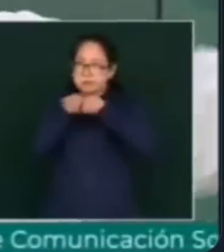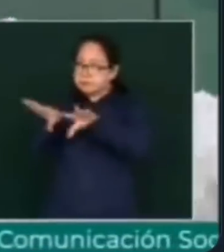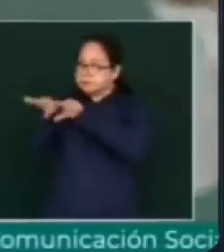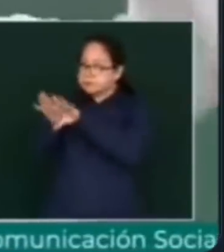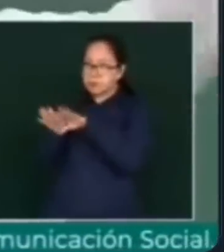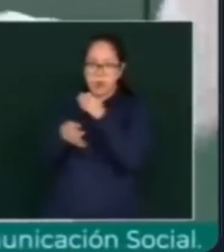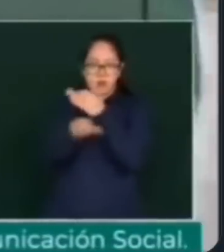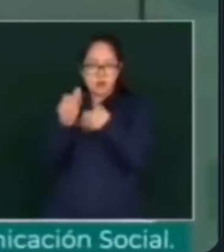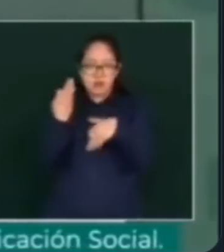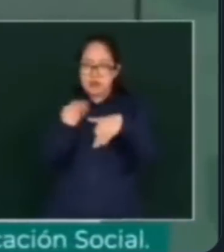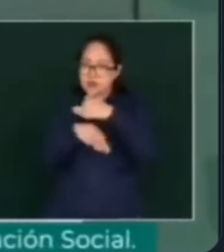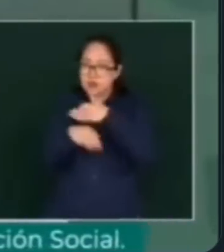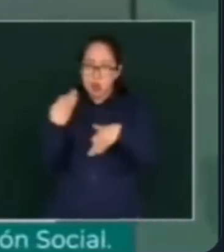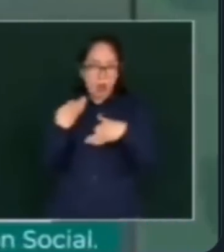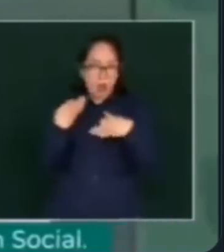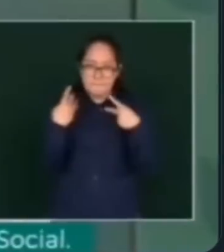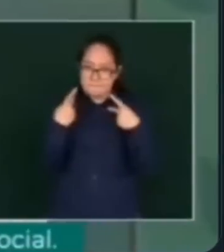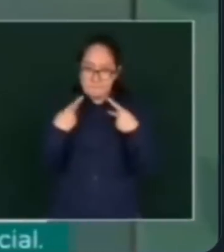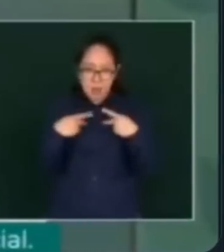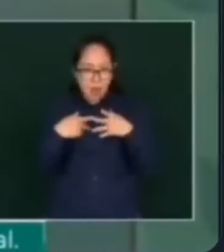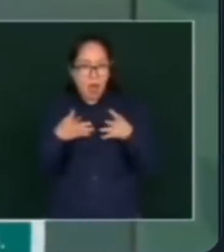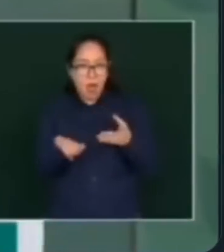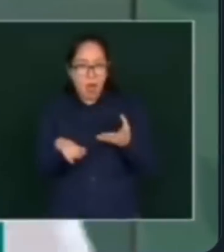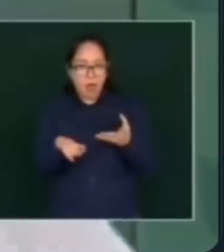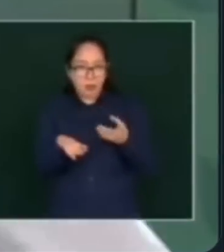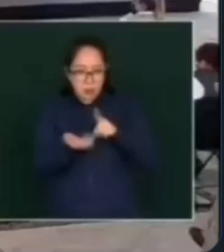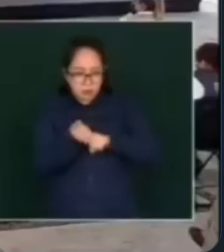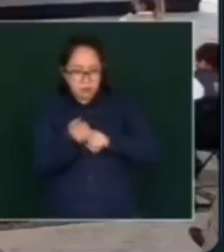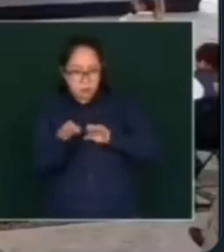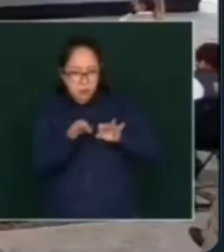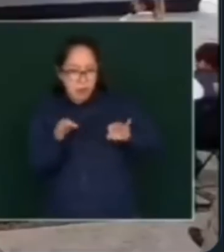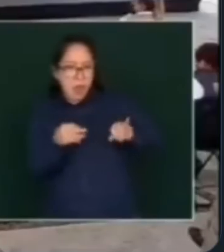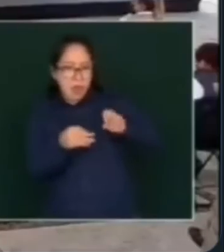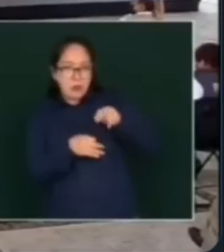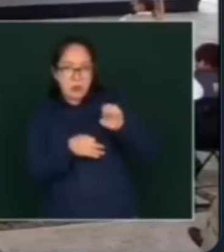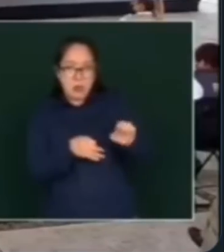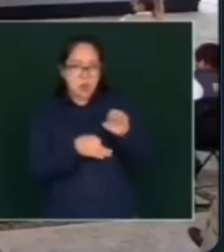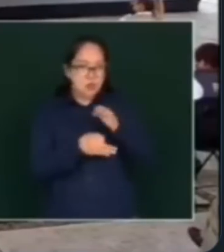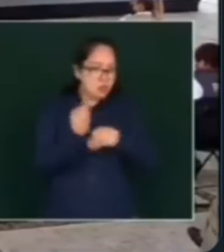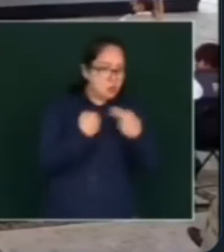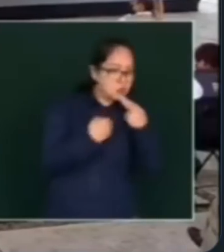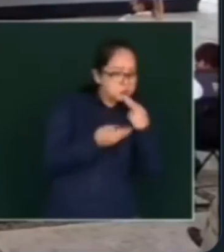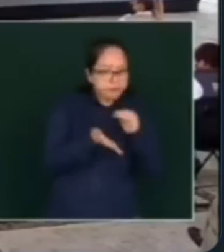por completo todos los servidores del INE, utilizando todos los recursos